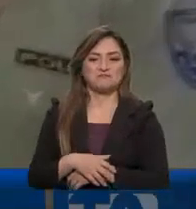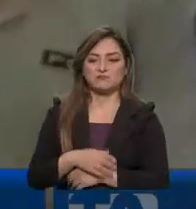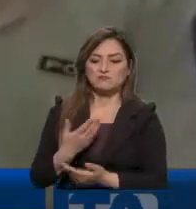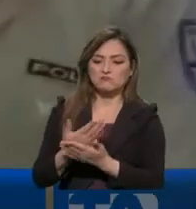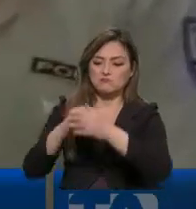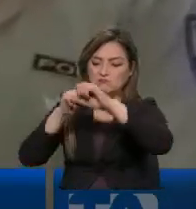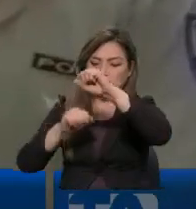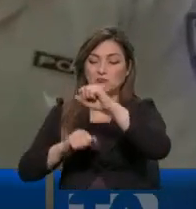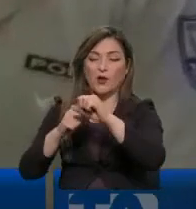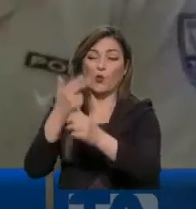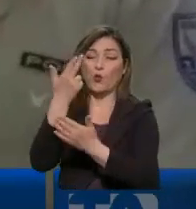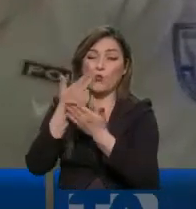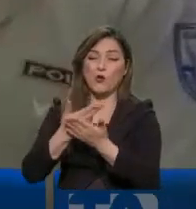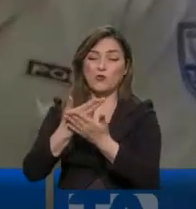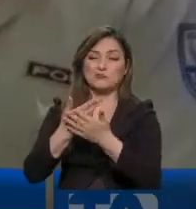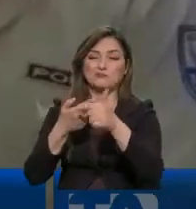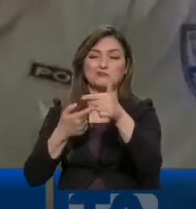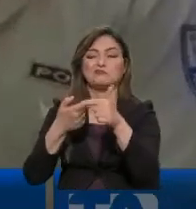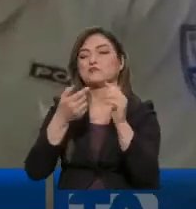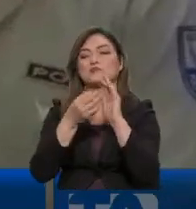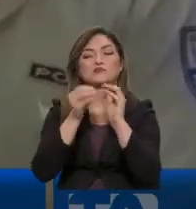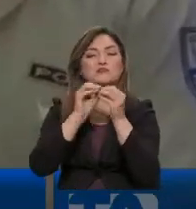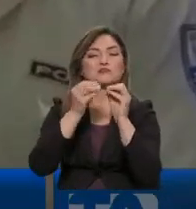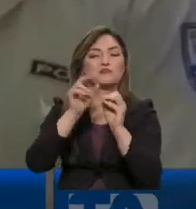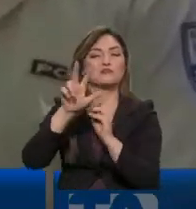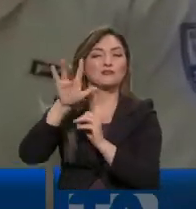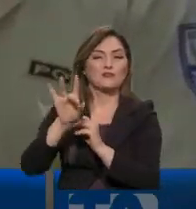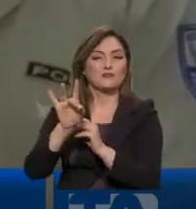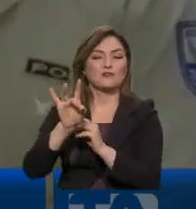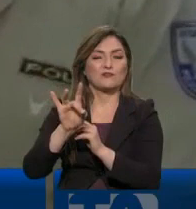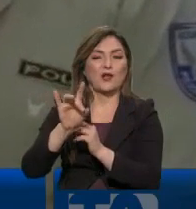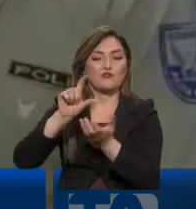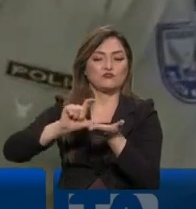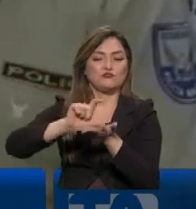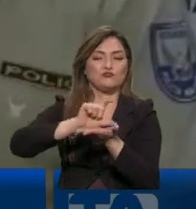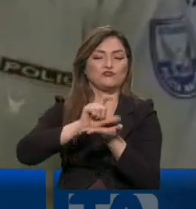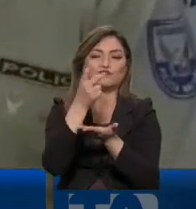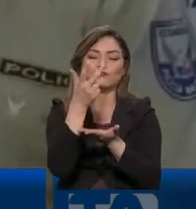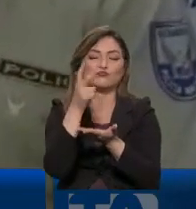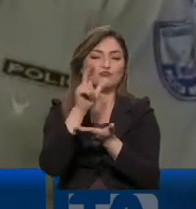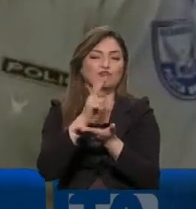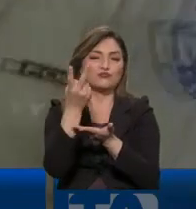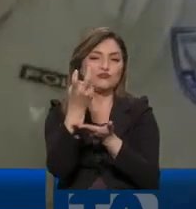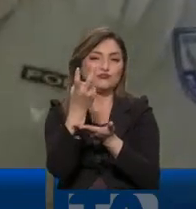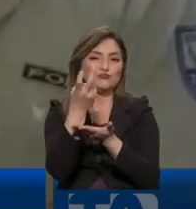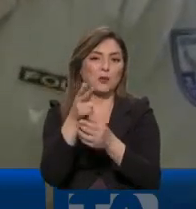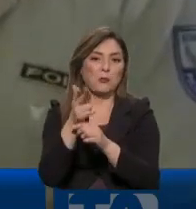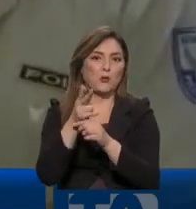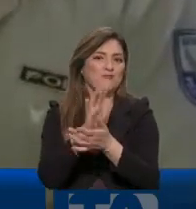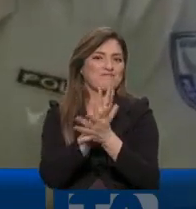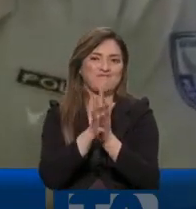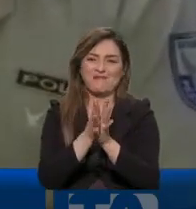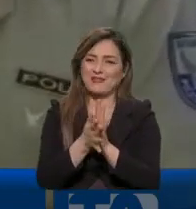un revólver calibre 38 que contenían 12 cartuchos de igual manera de calibre 38 sin percutir. Aparte